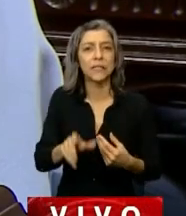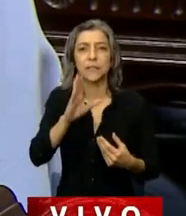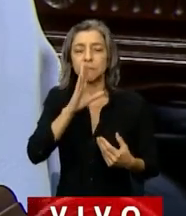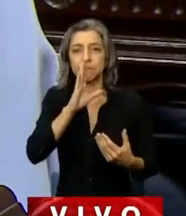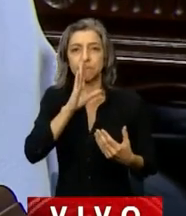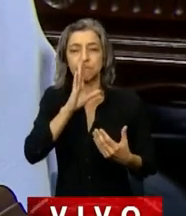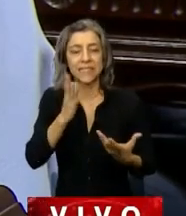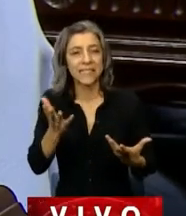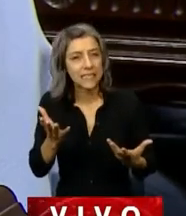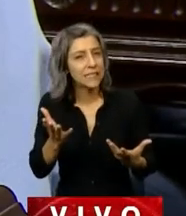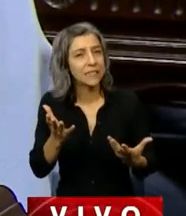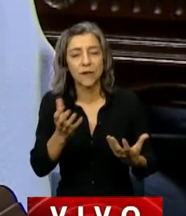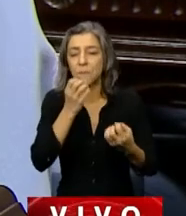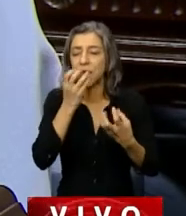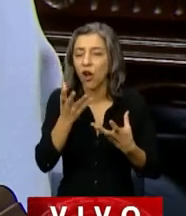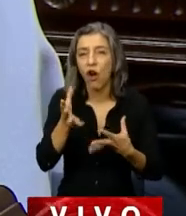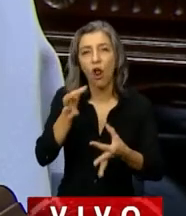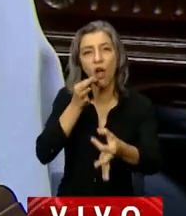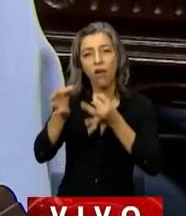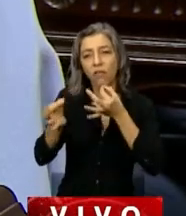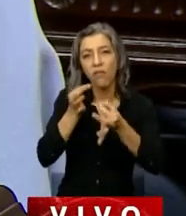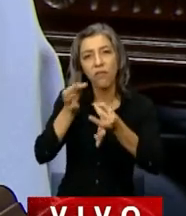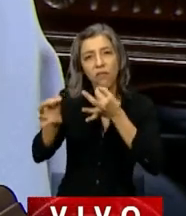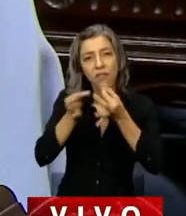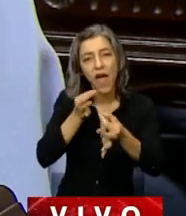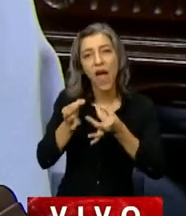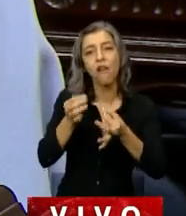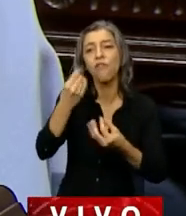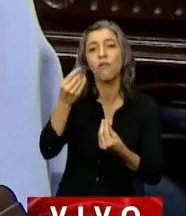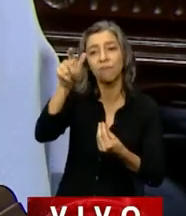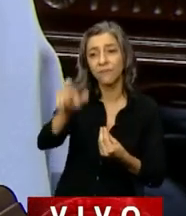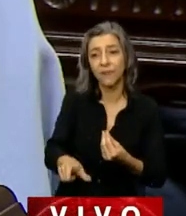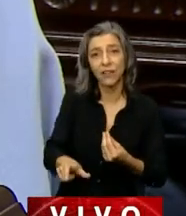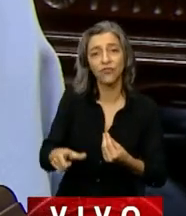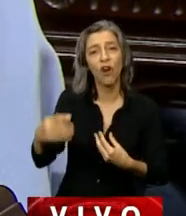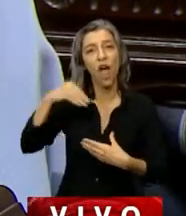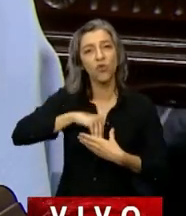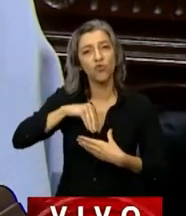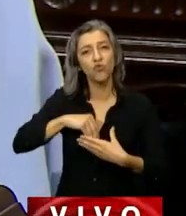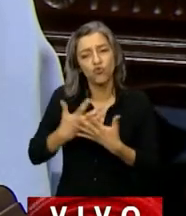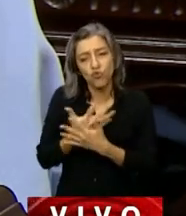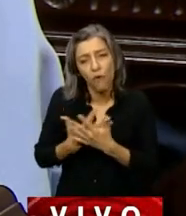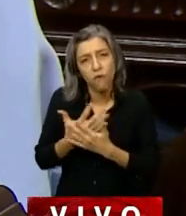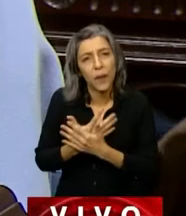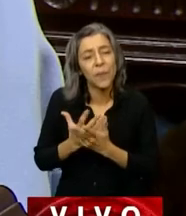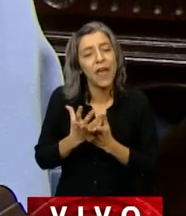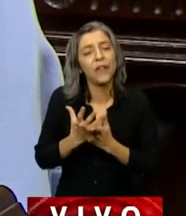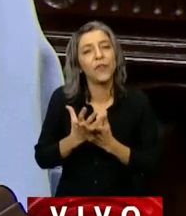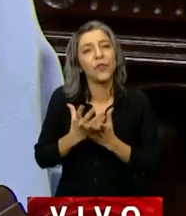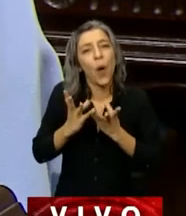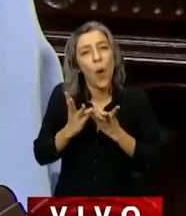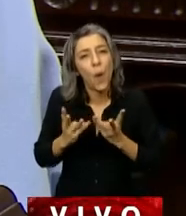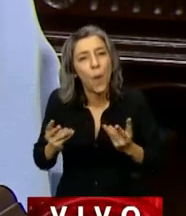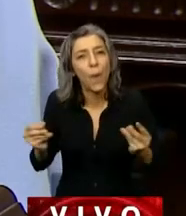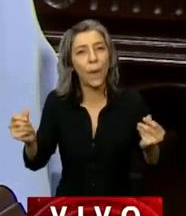su vida. Abrirse al diálogo reduce el sufrimiento, dice Eduardo Bruera, y plantea que